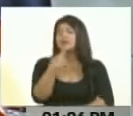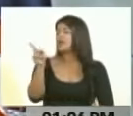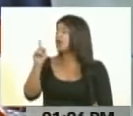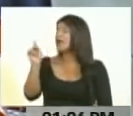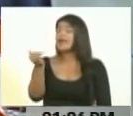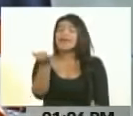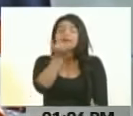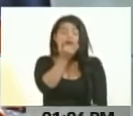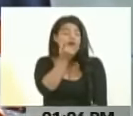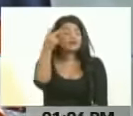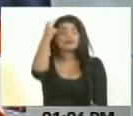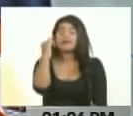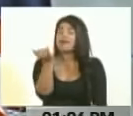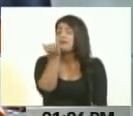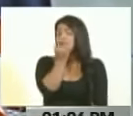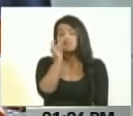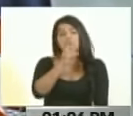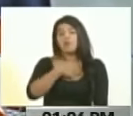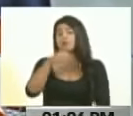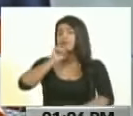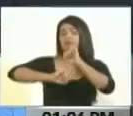Venezuela.